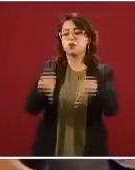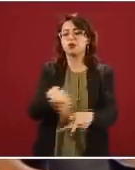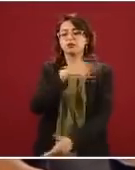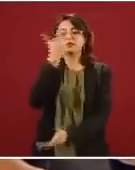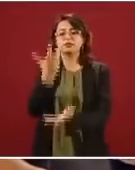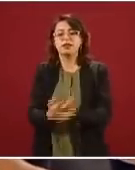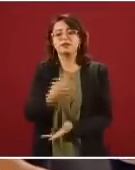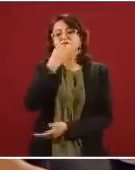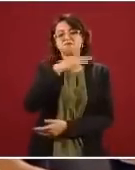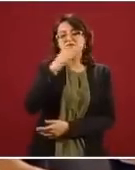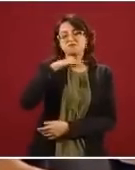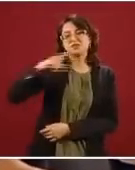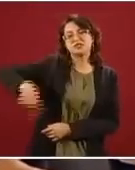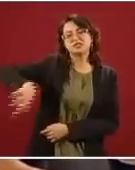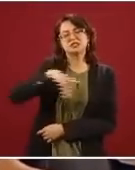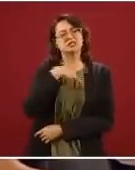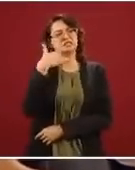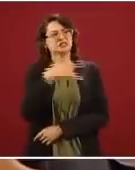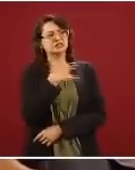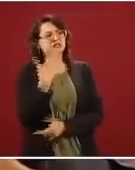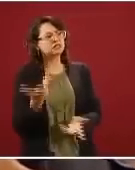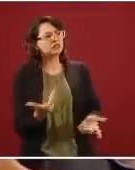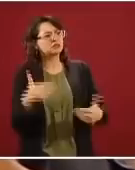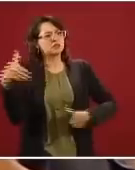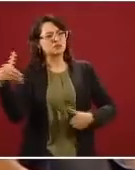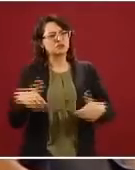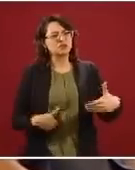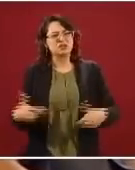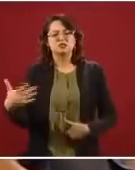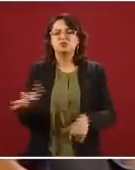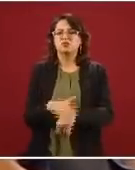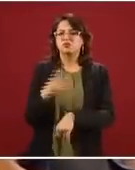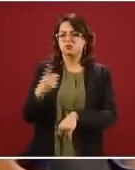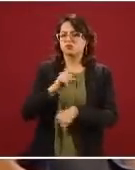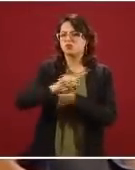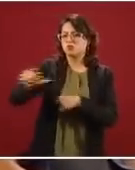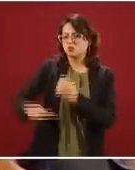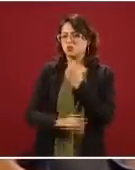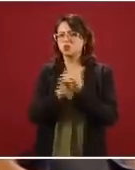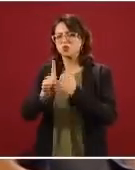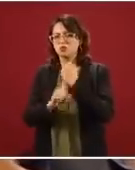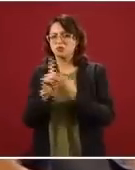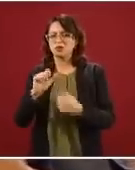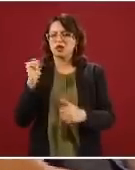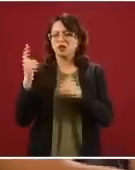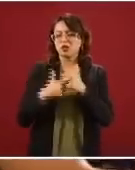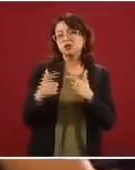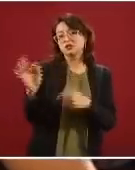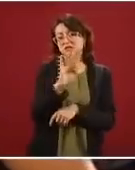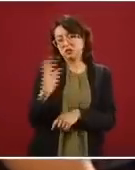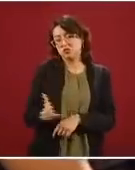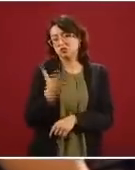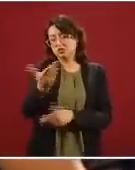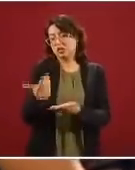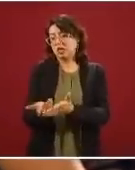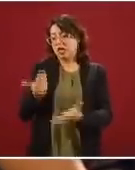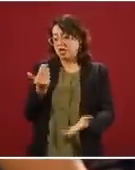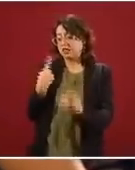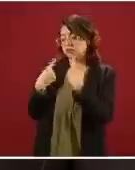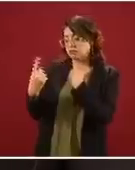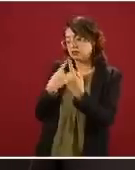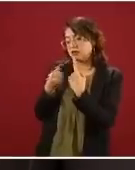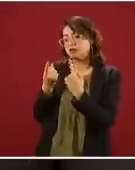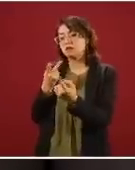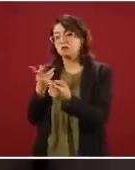eso les puede afectar mucho a ellos en todo el sector hotelero. No sé si tenga usted alguna… Sí. Una visita previa, sí, con ellos para platicar y qué va a pasar. Voy a hablar con